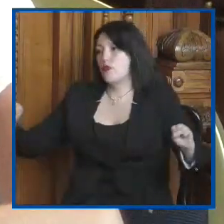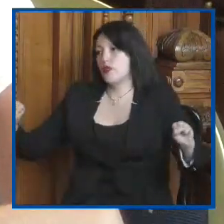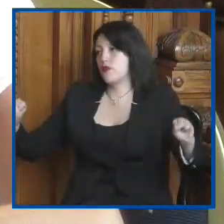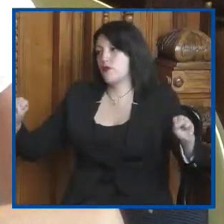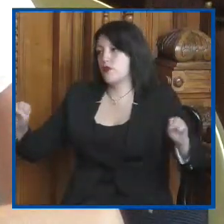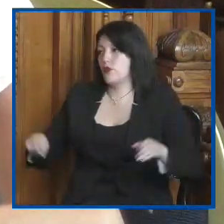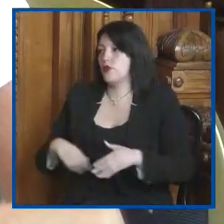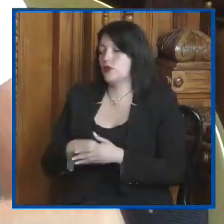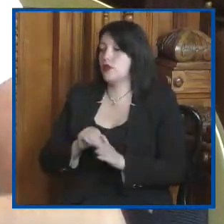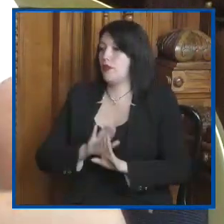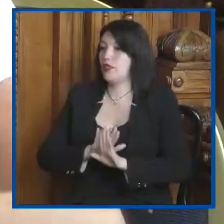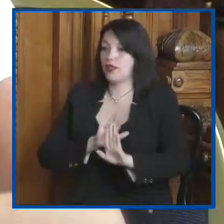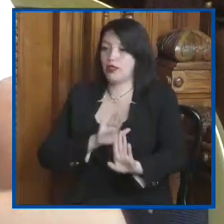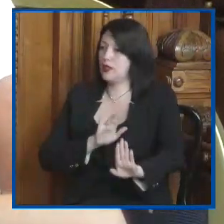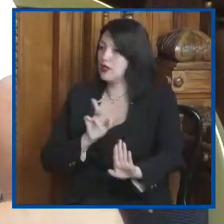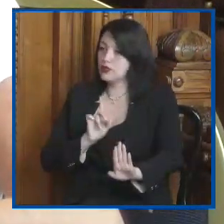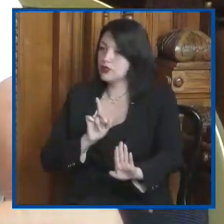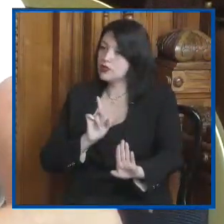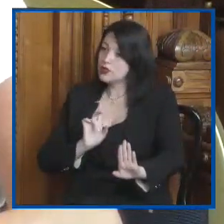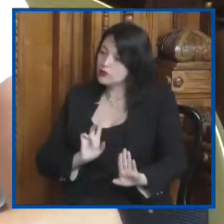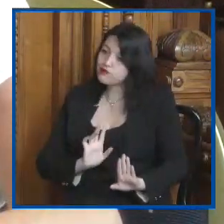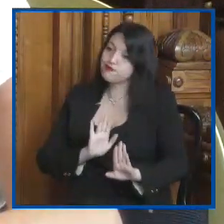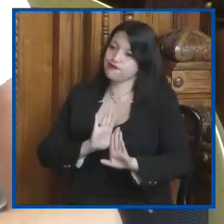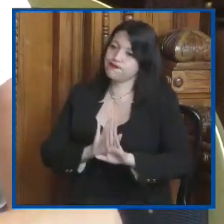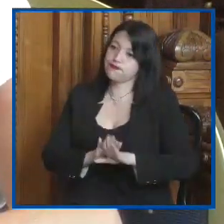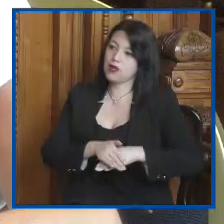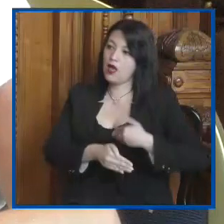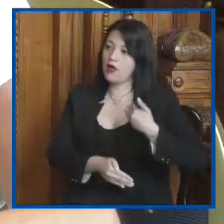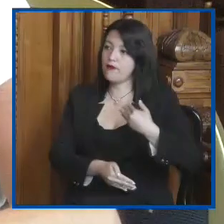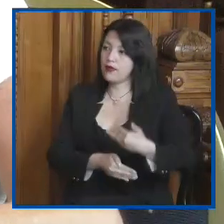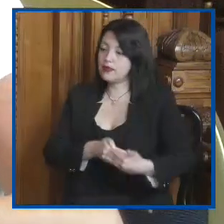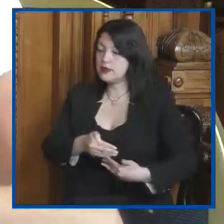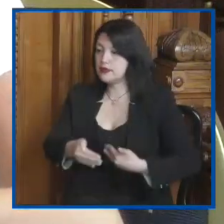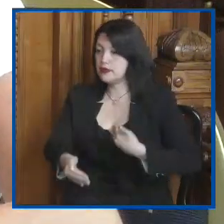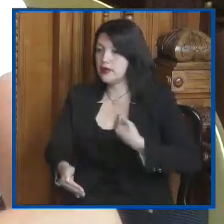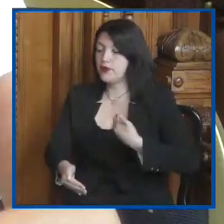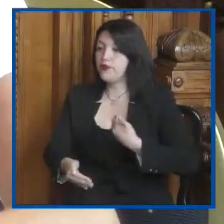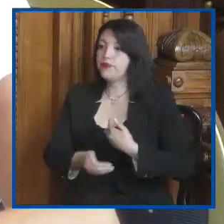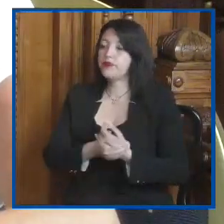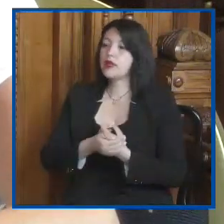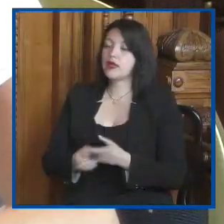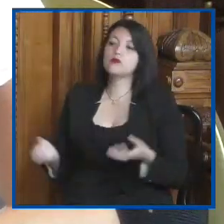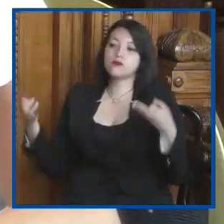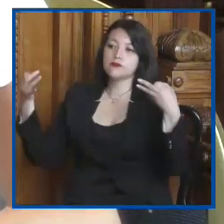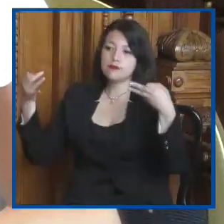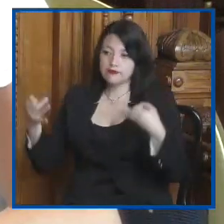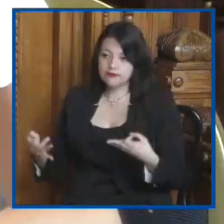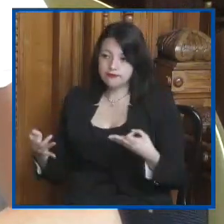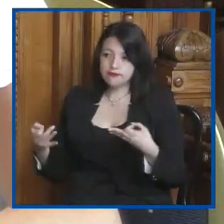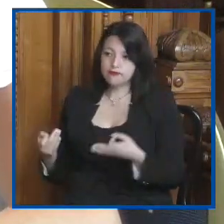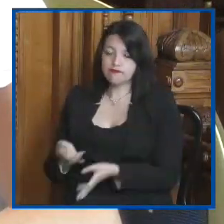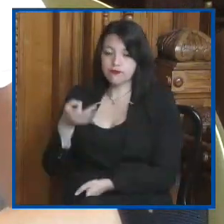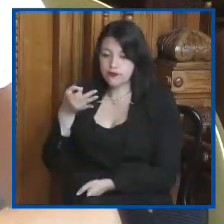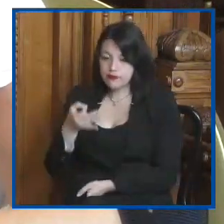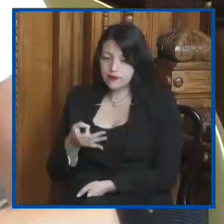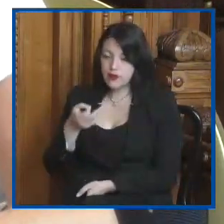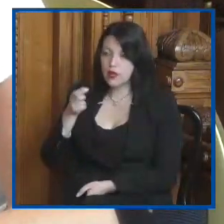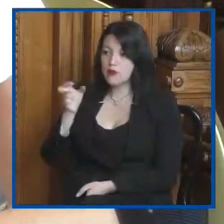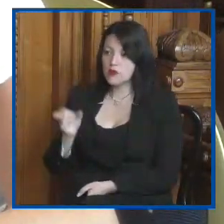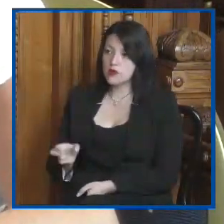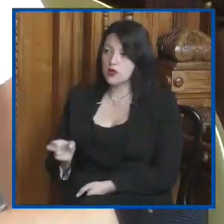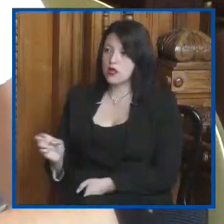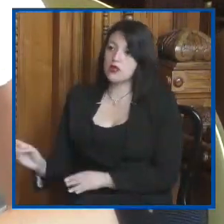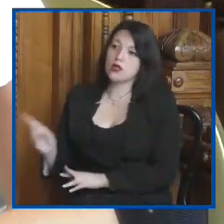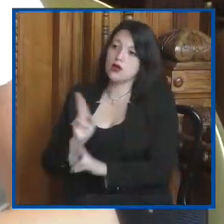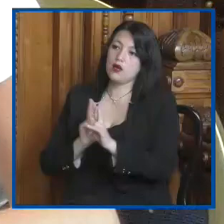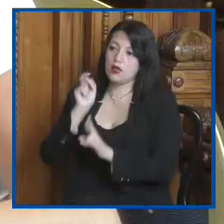eso. Tenemos que avanzar y garantizar que la persona nos